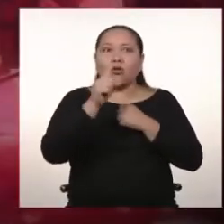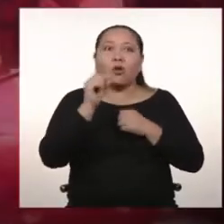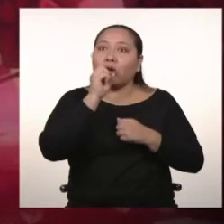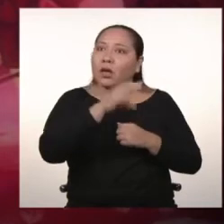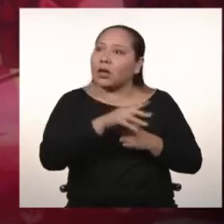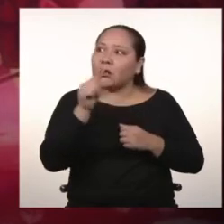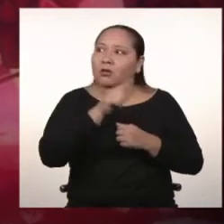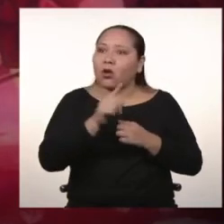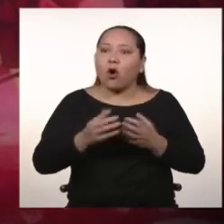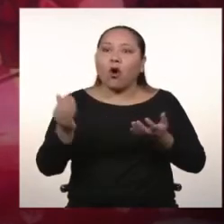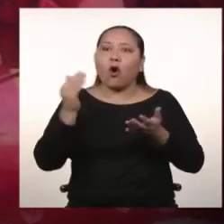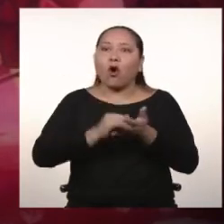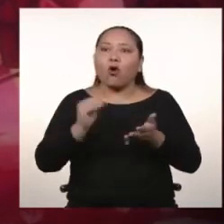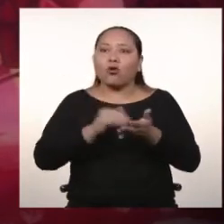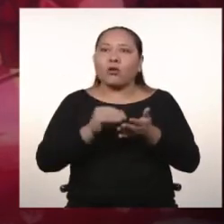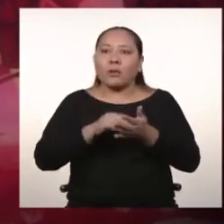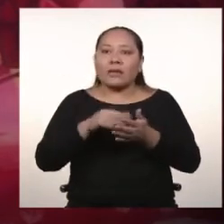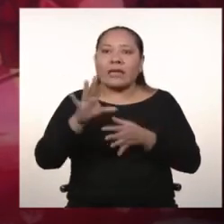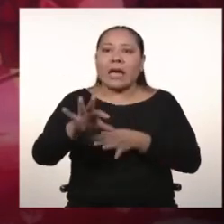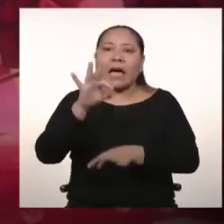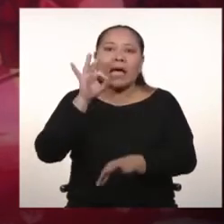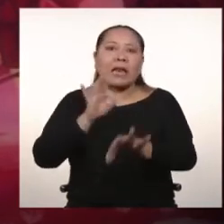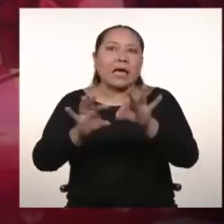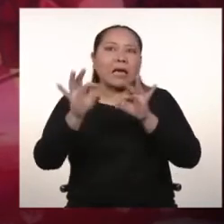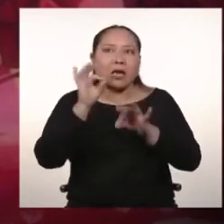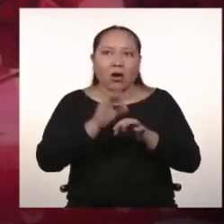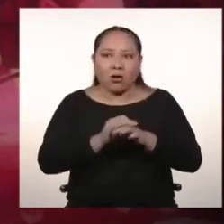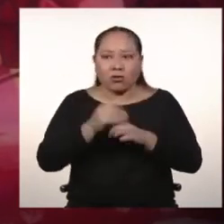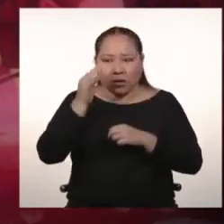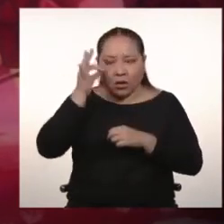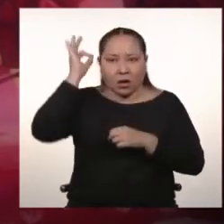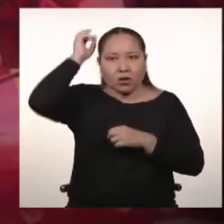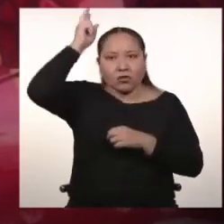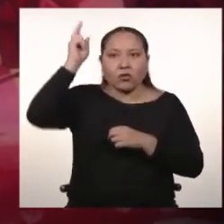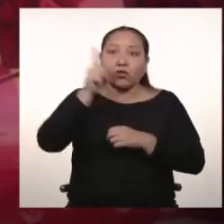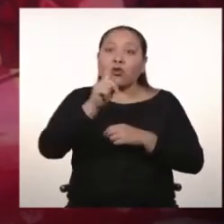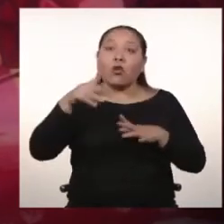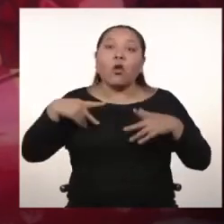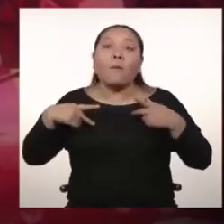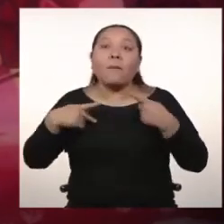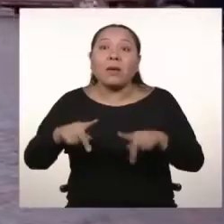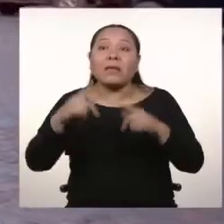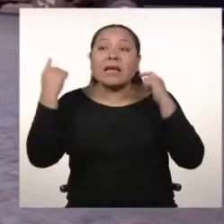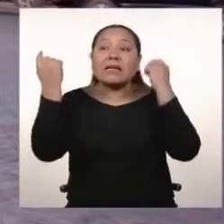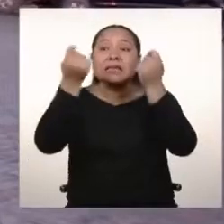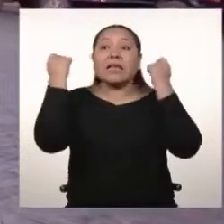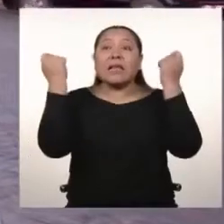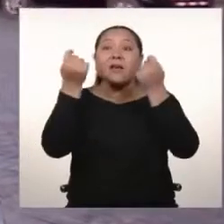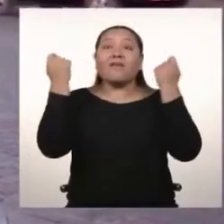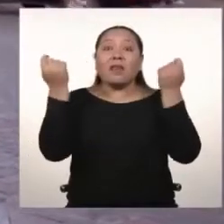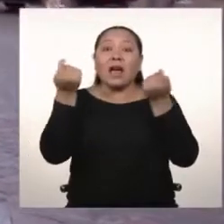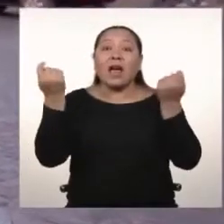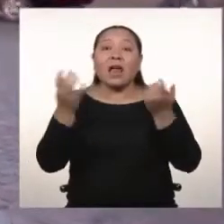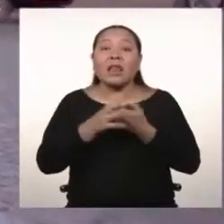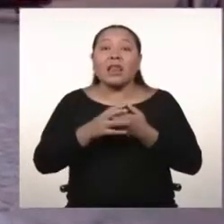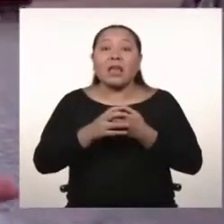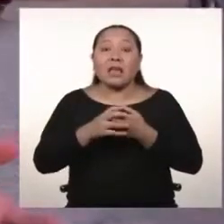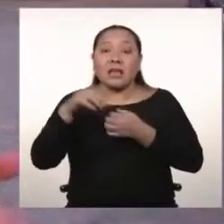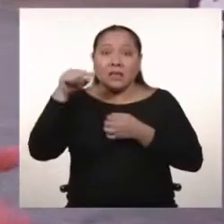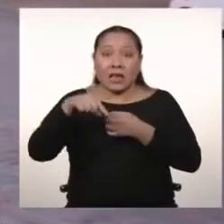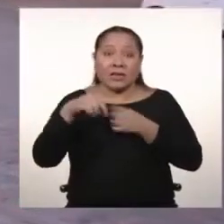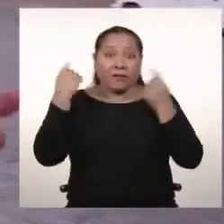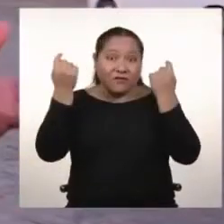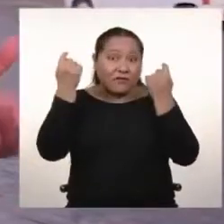no se restituye la elección del alfarez Real inca si no nos permite celebrar la fiesta del apóstol Santiago